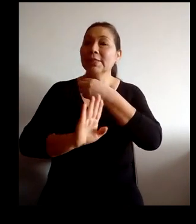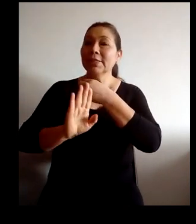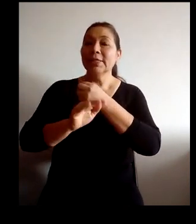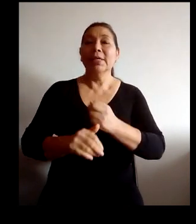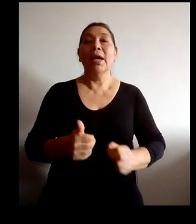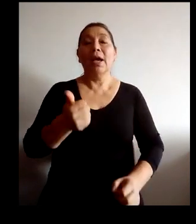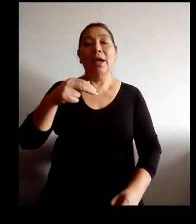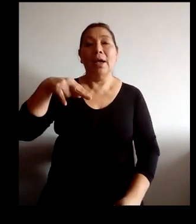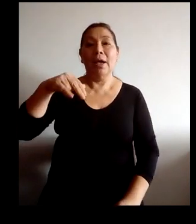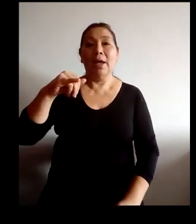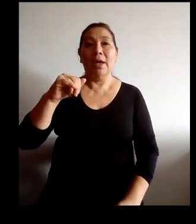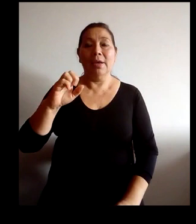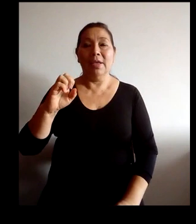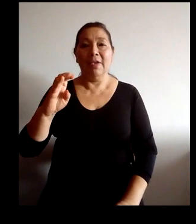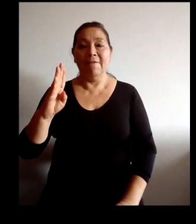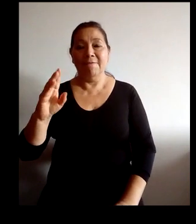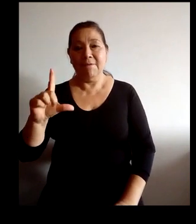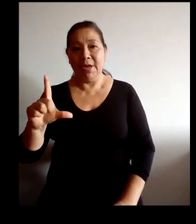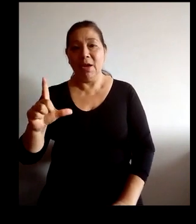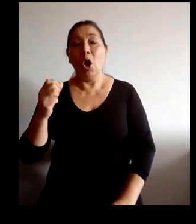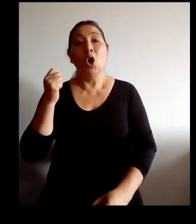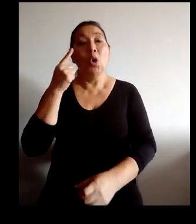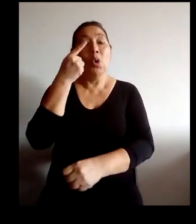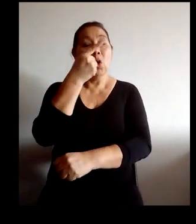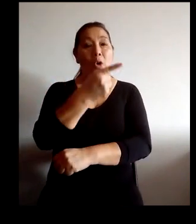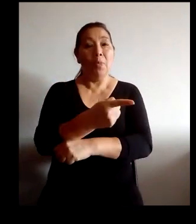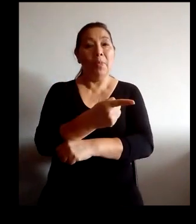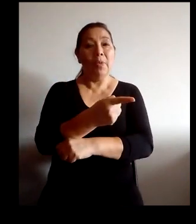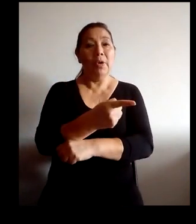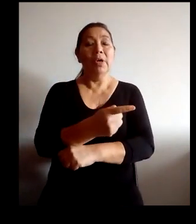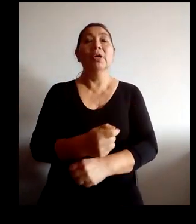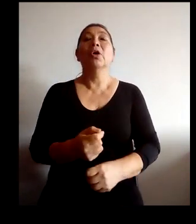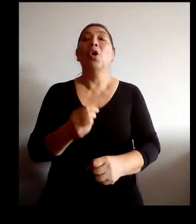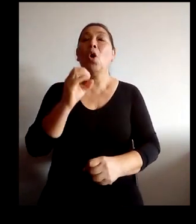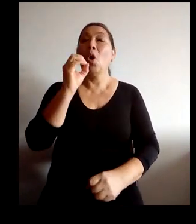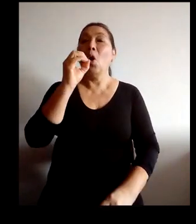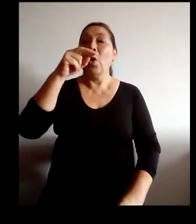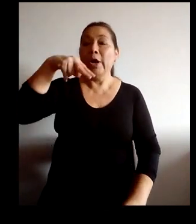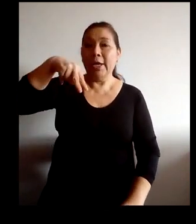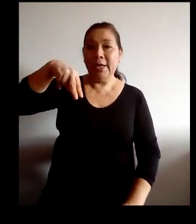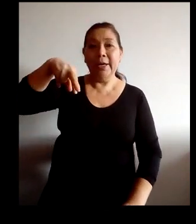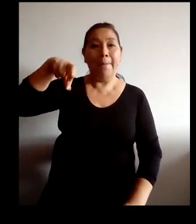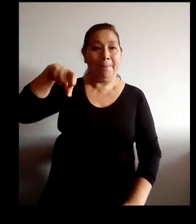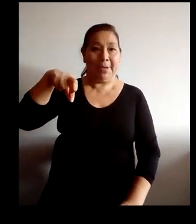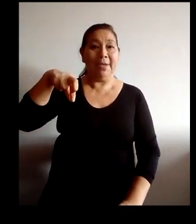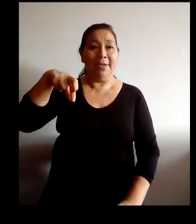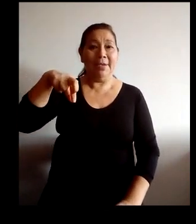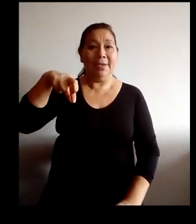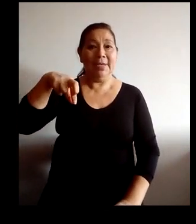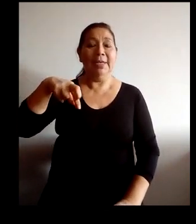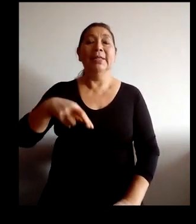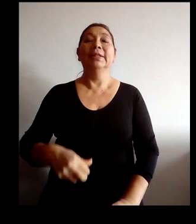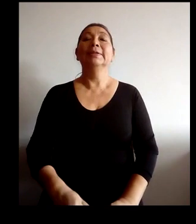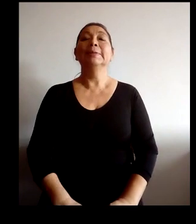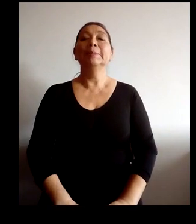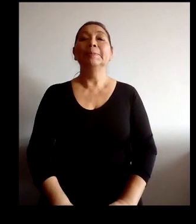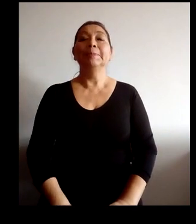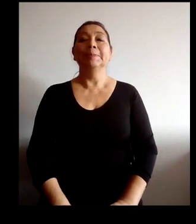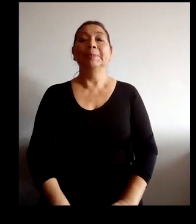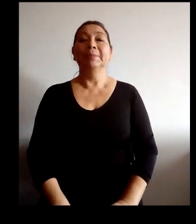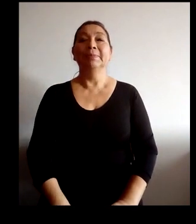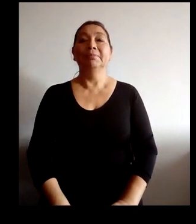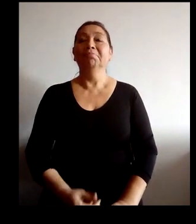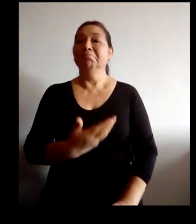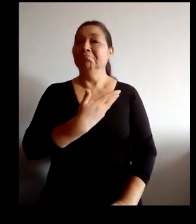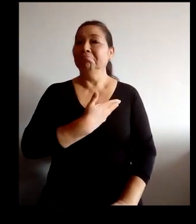Previsional, ONP. Señor presidente, ha solicitado el uso de la palabra por la parte demandada la